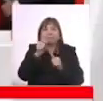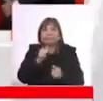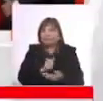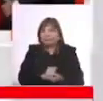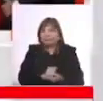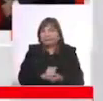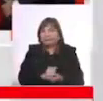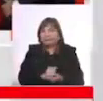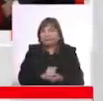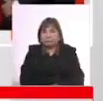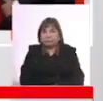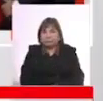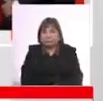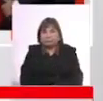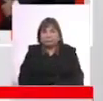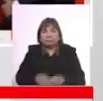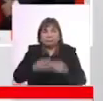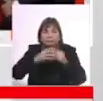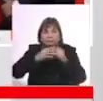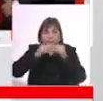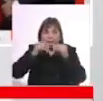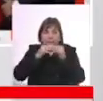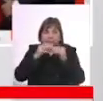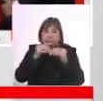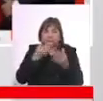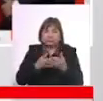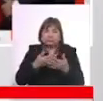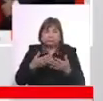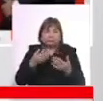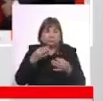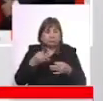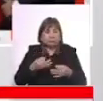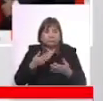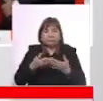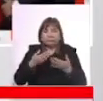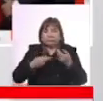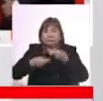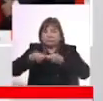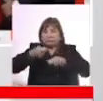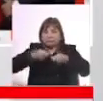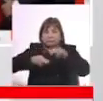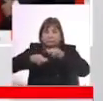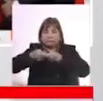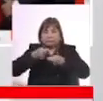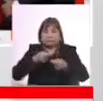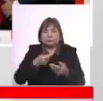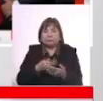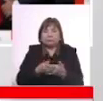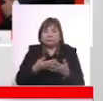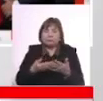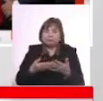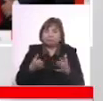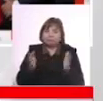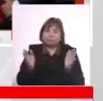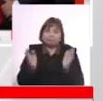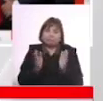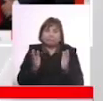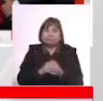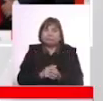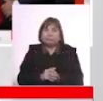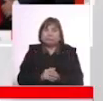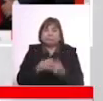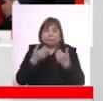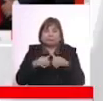a lo que es los medios de producción realmente en el tema de los negocios y la pequeña